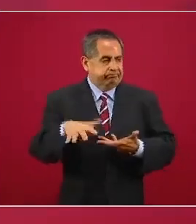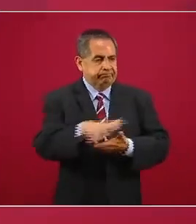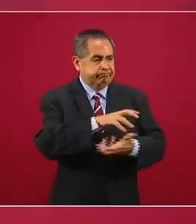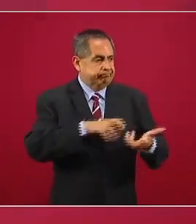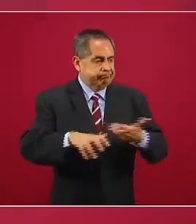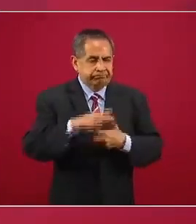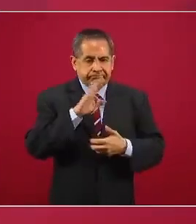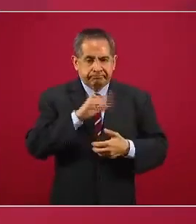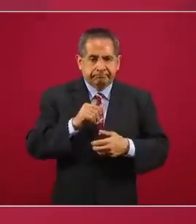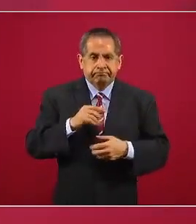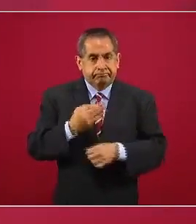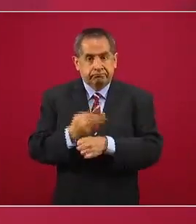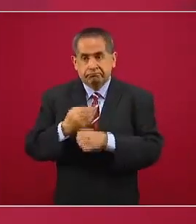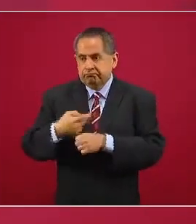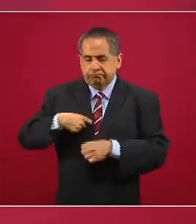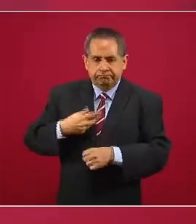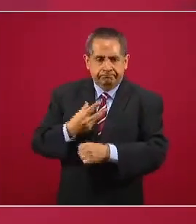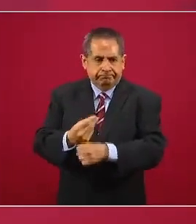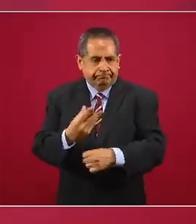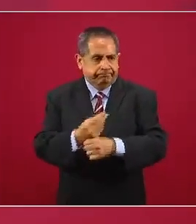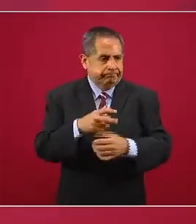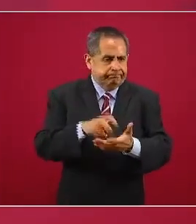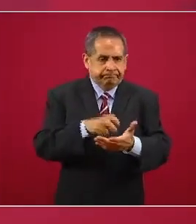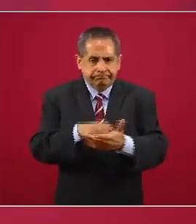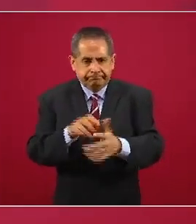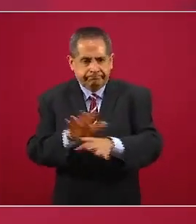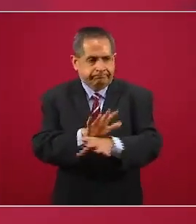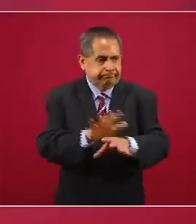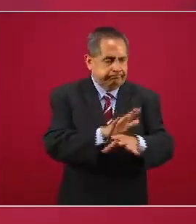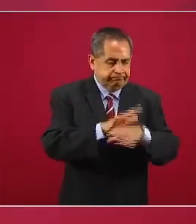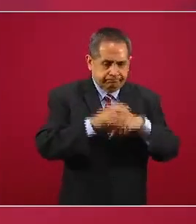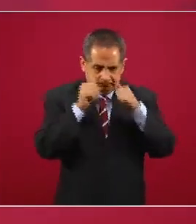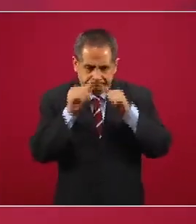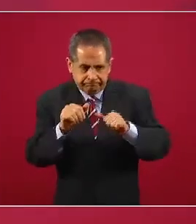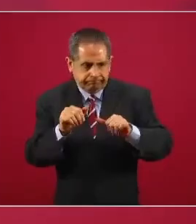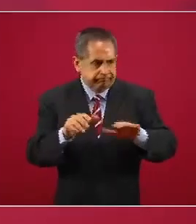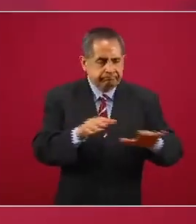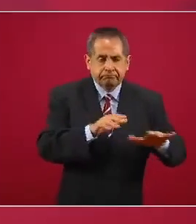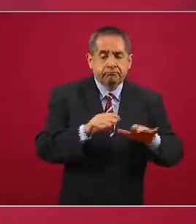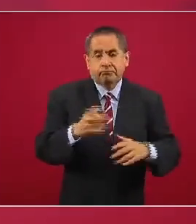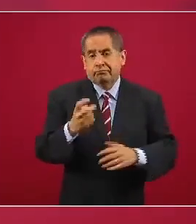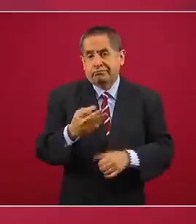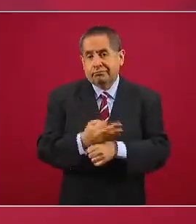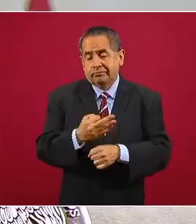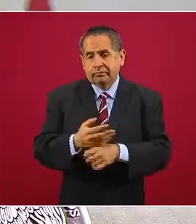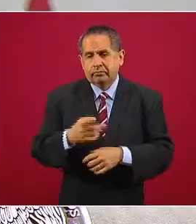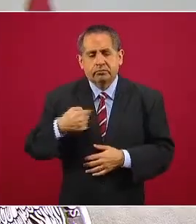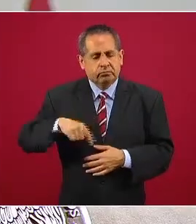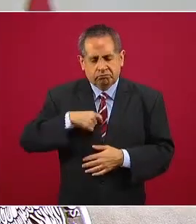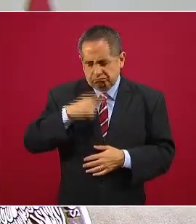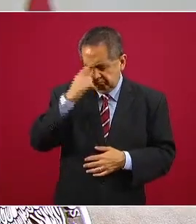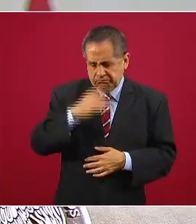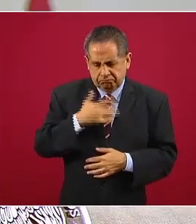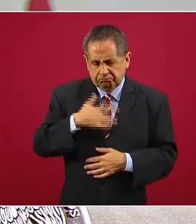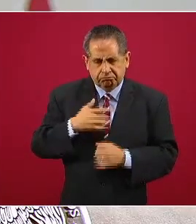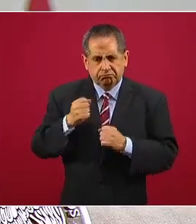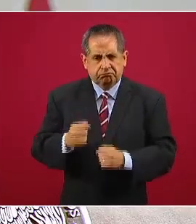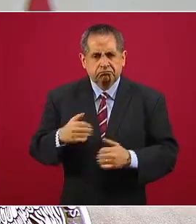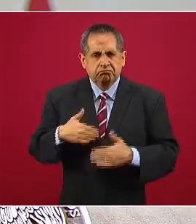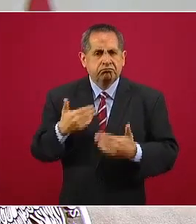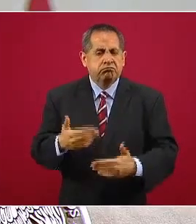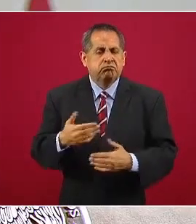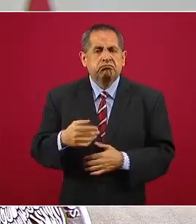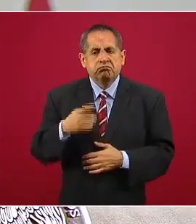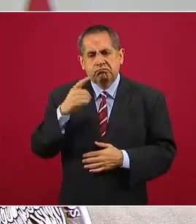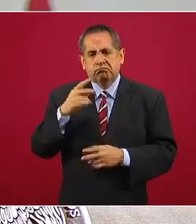y que estamos ahora enfrentando. Y tenemos confianza de que